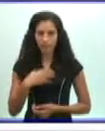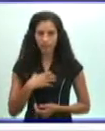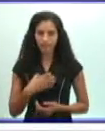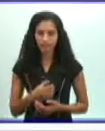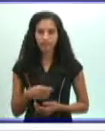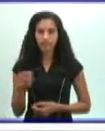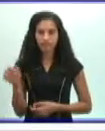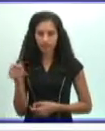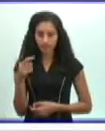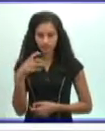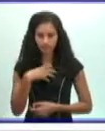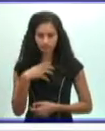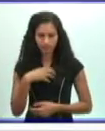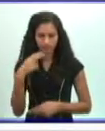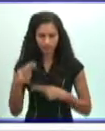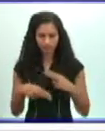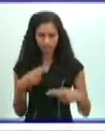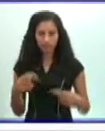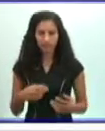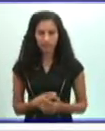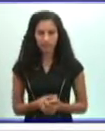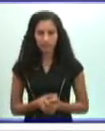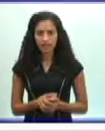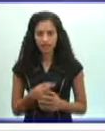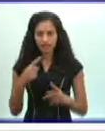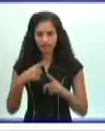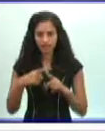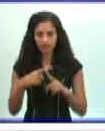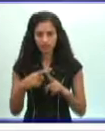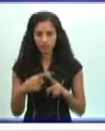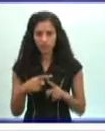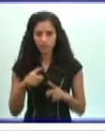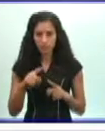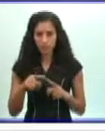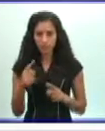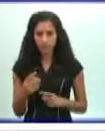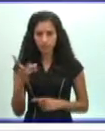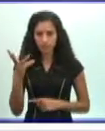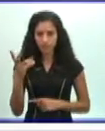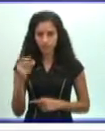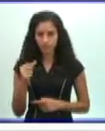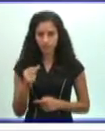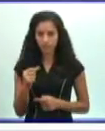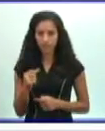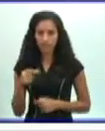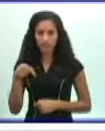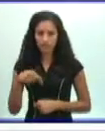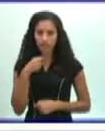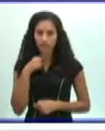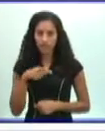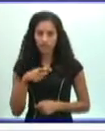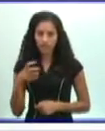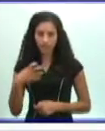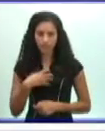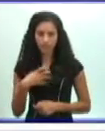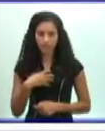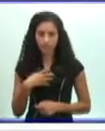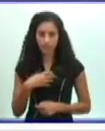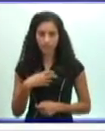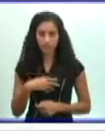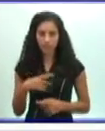fíjense que nos han pedido adicionar por un valor. En este caso, hemos